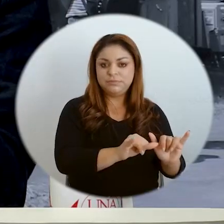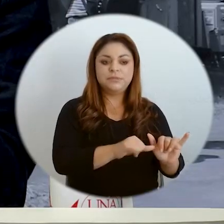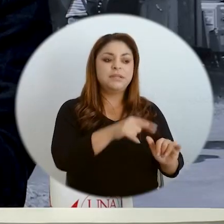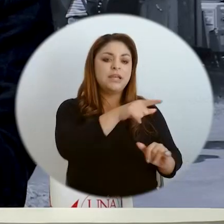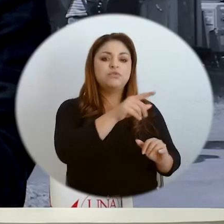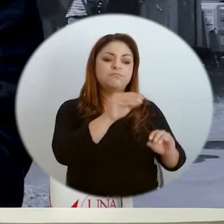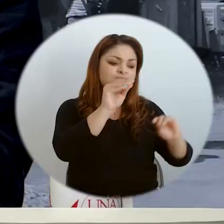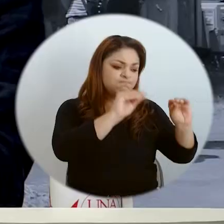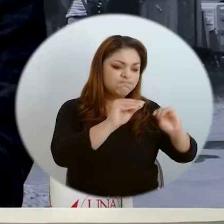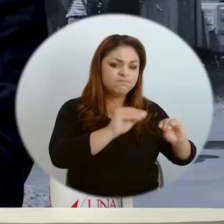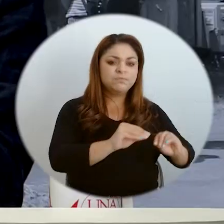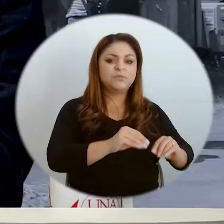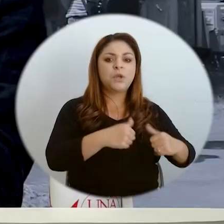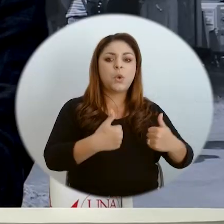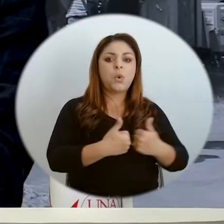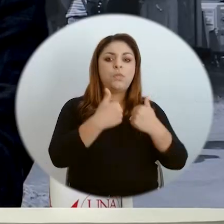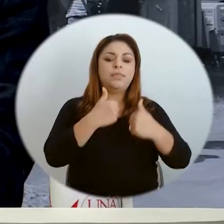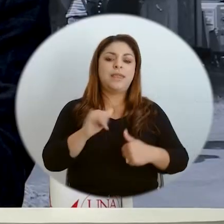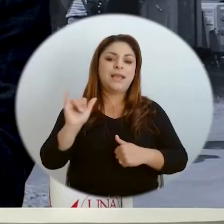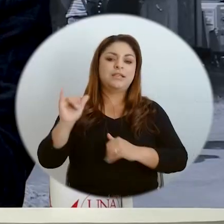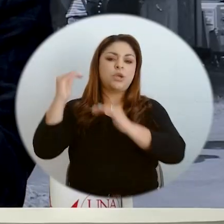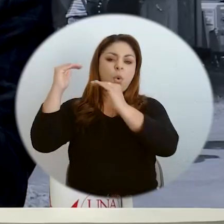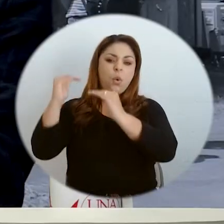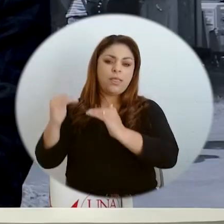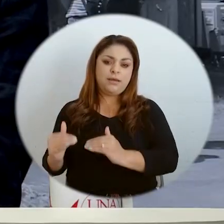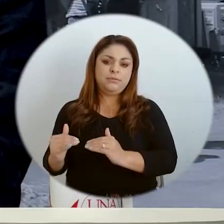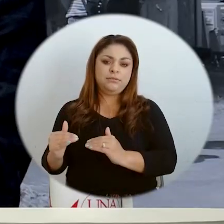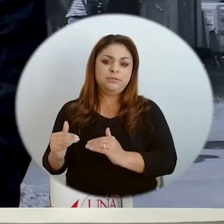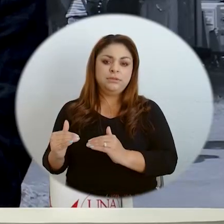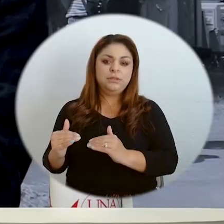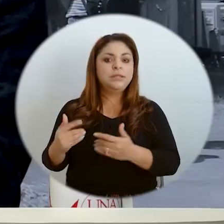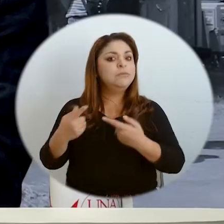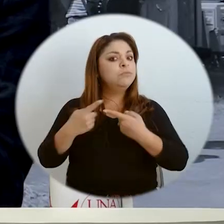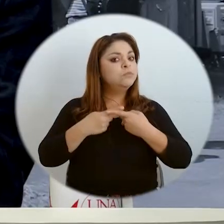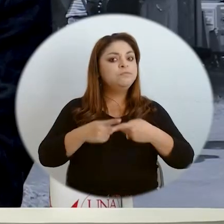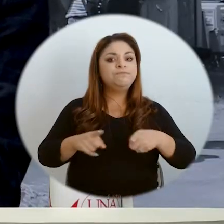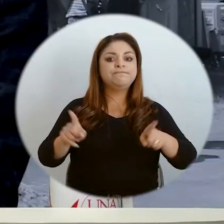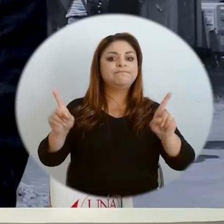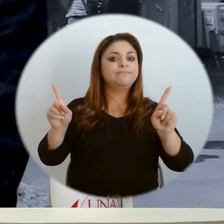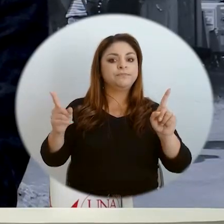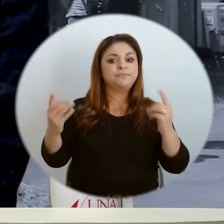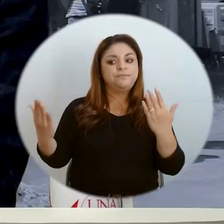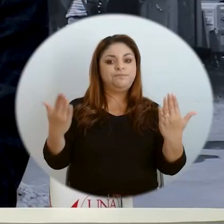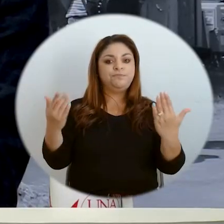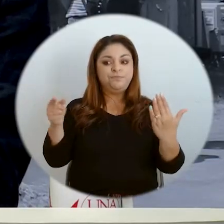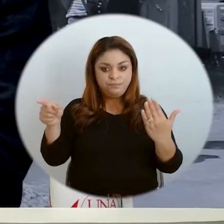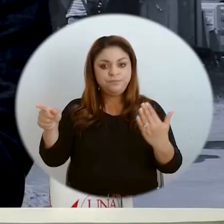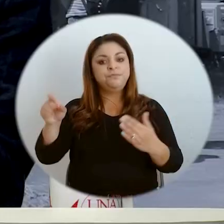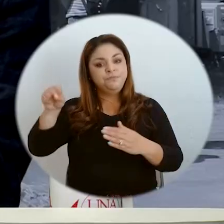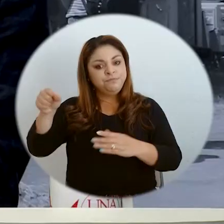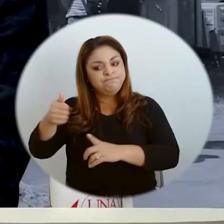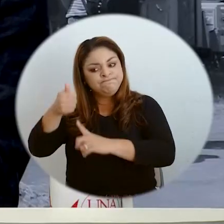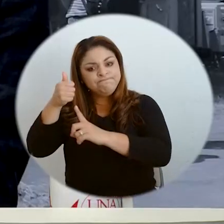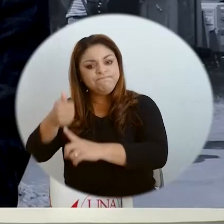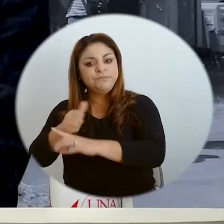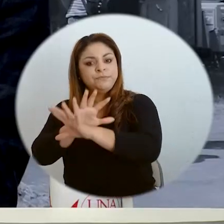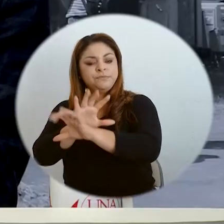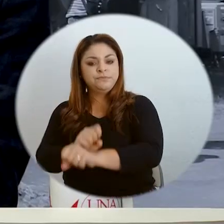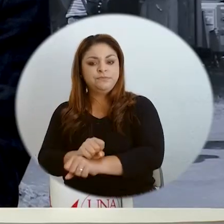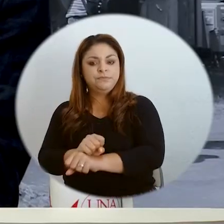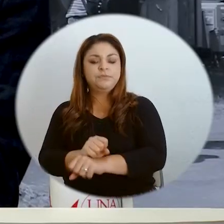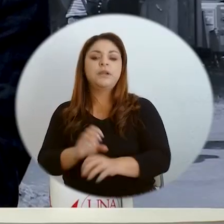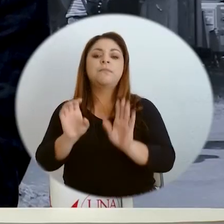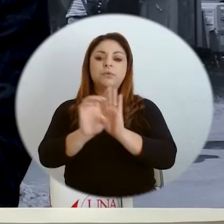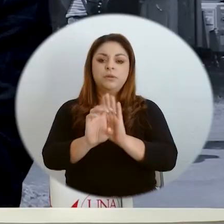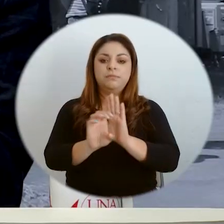como contestatarios contra ese orden. Y ahí plantea una gran diferencia respecto a conservadores anteriormente, ¿verdad? Donde